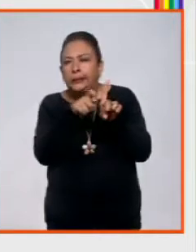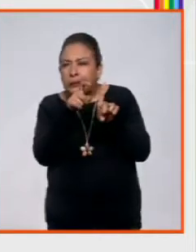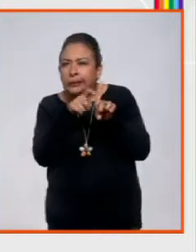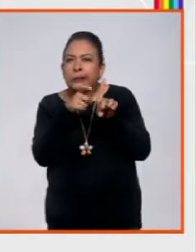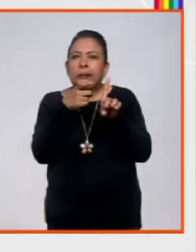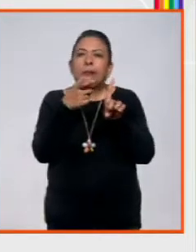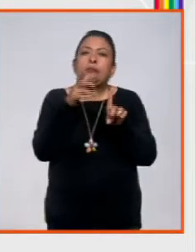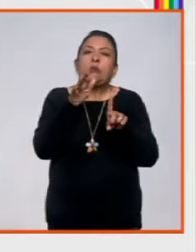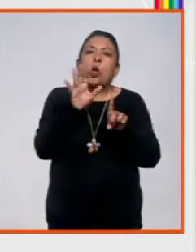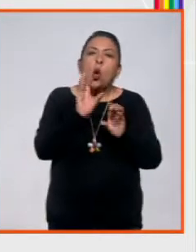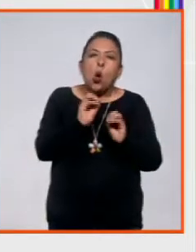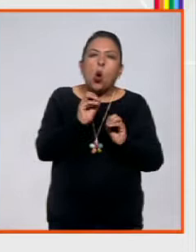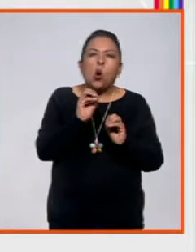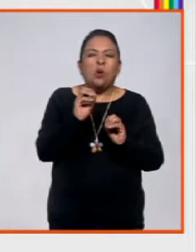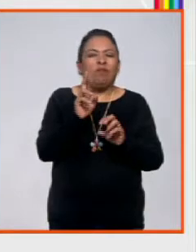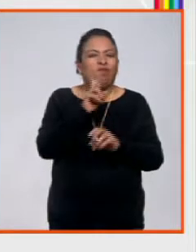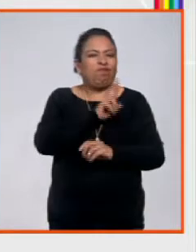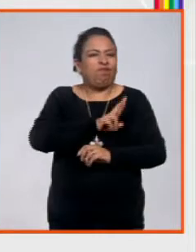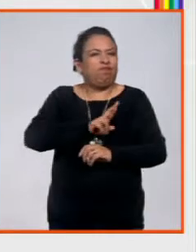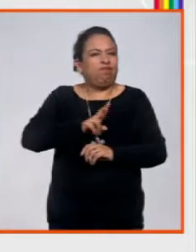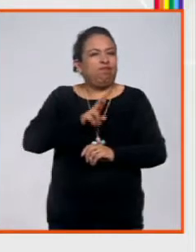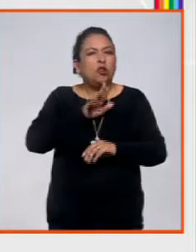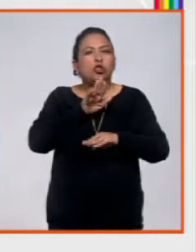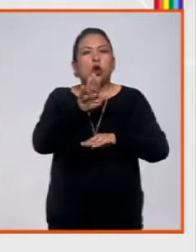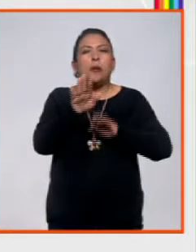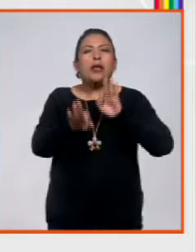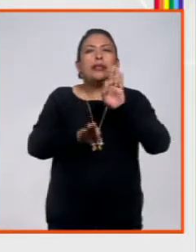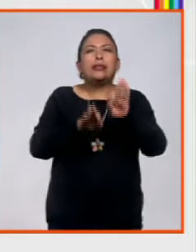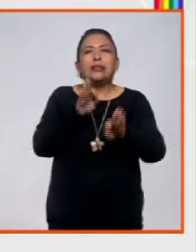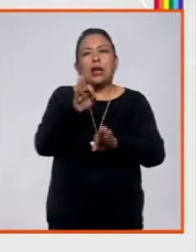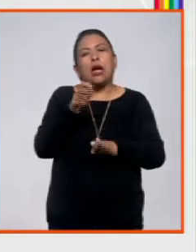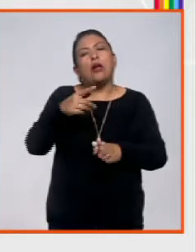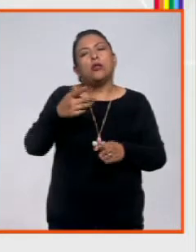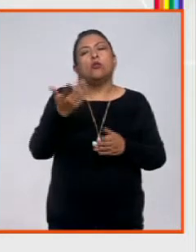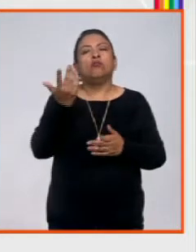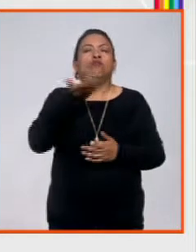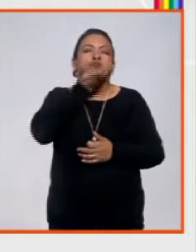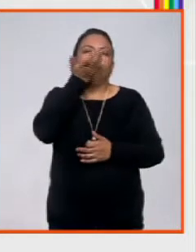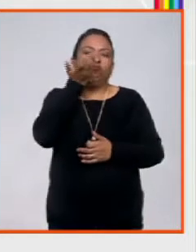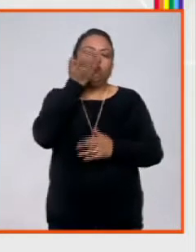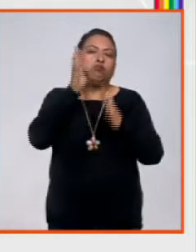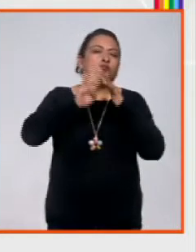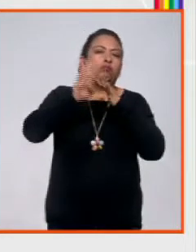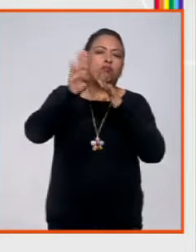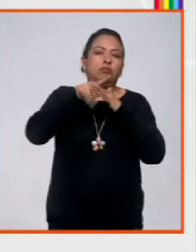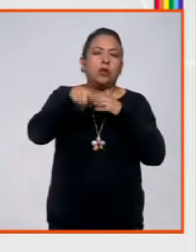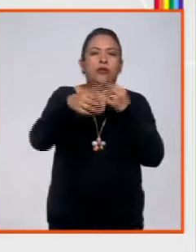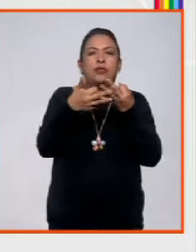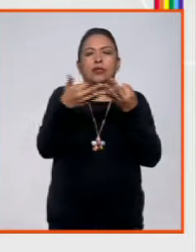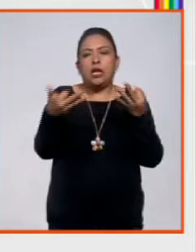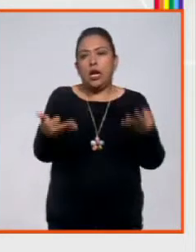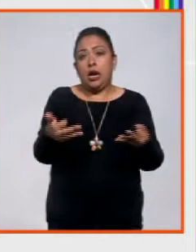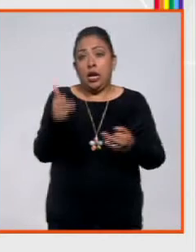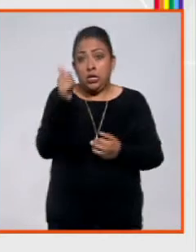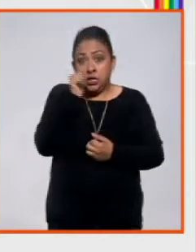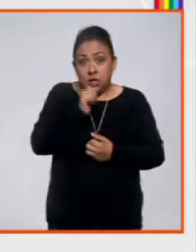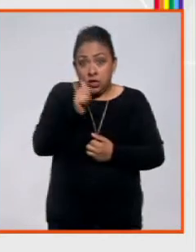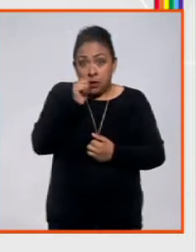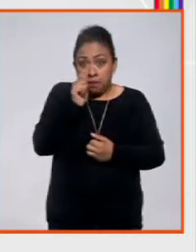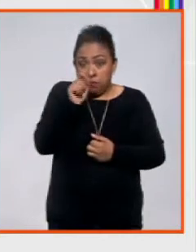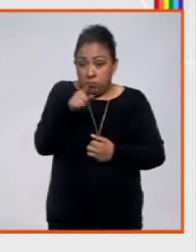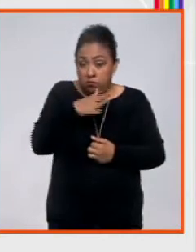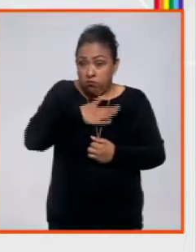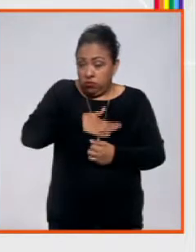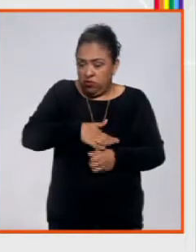que puede incluso ser un poco de rencor respecto al trato que solemos dar a los migrantes en nuestro territorio que no siempre es el más